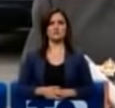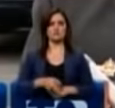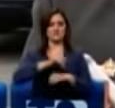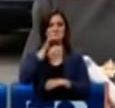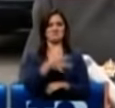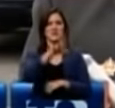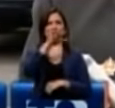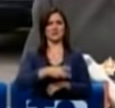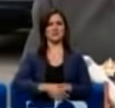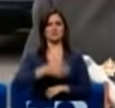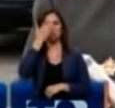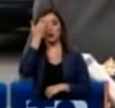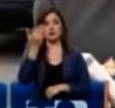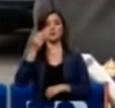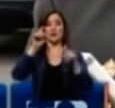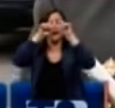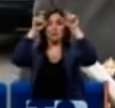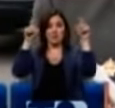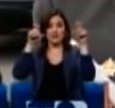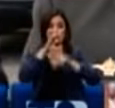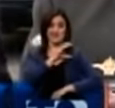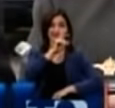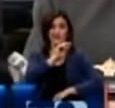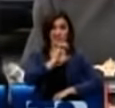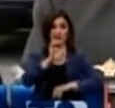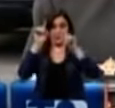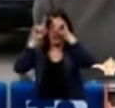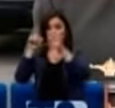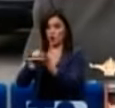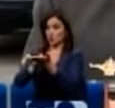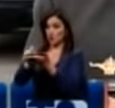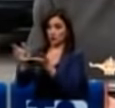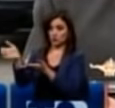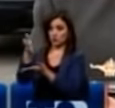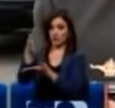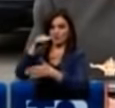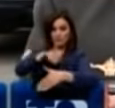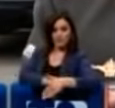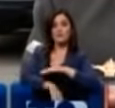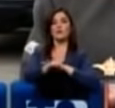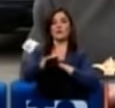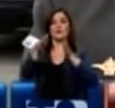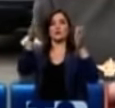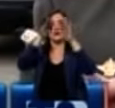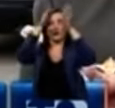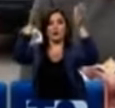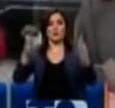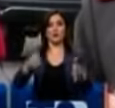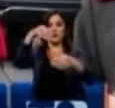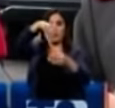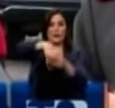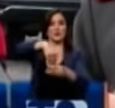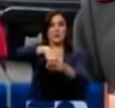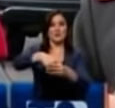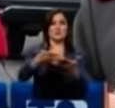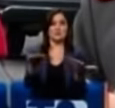dejada para que la empresa contratada con el Consejo Nacional Electoral meta en los biombos para las elecciones. Pero